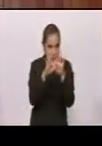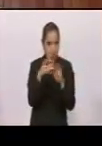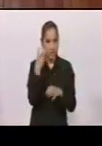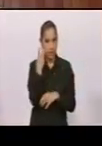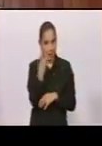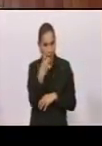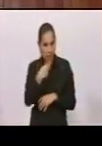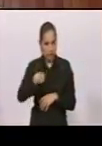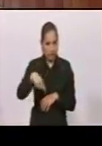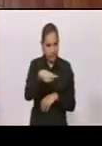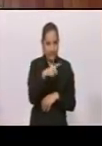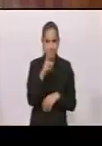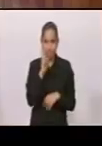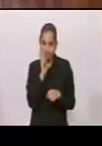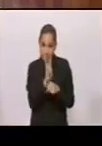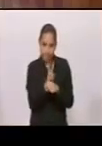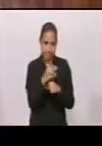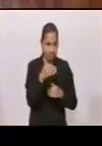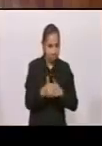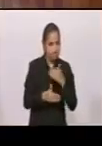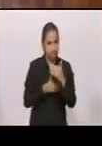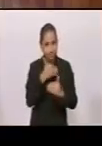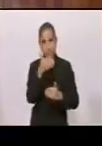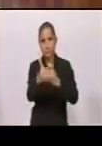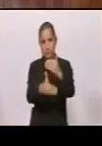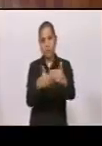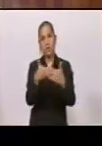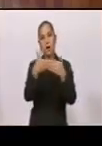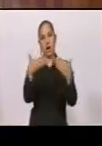del proceso electoral que ya culmina.